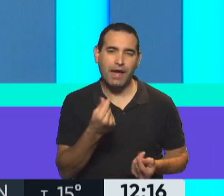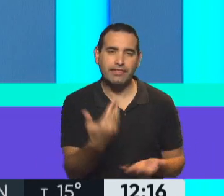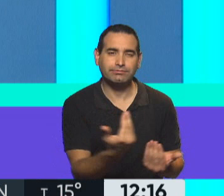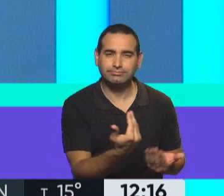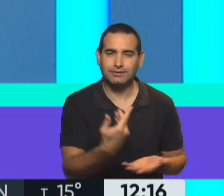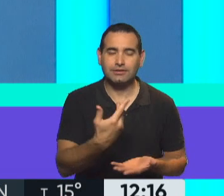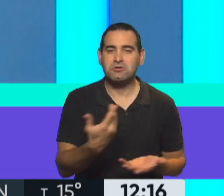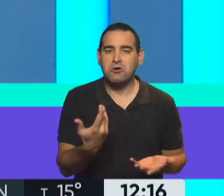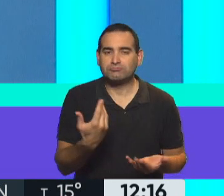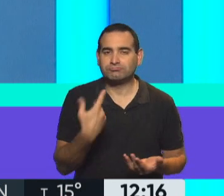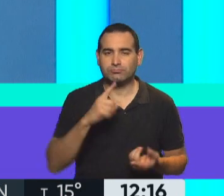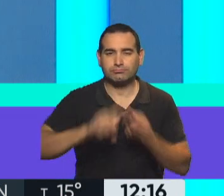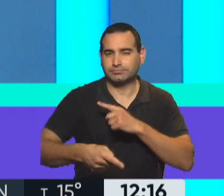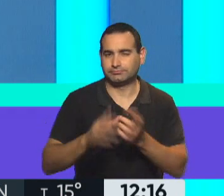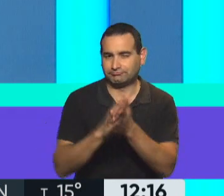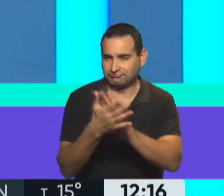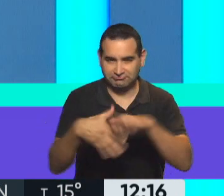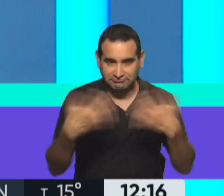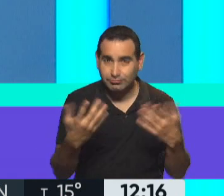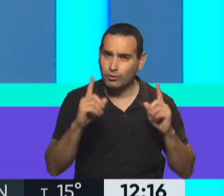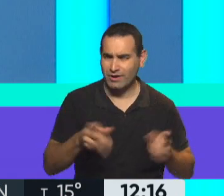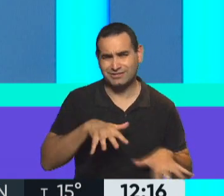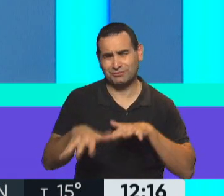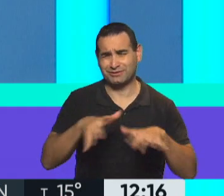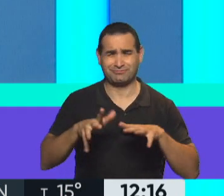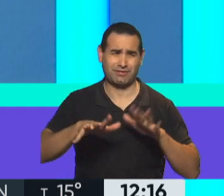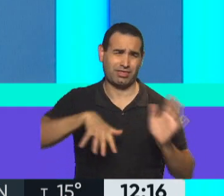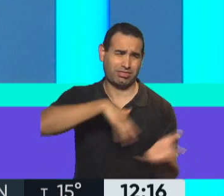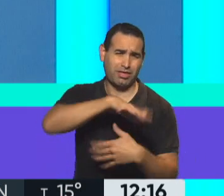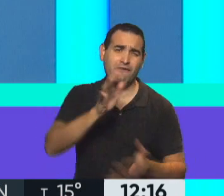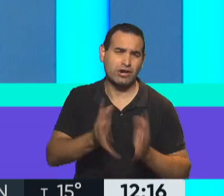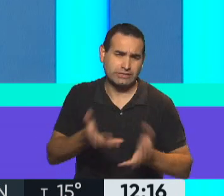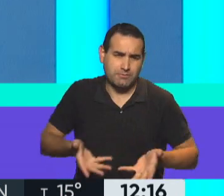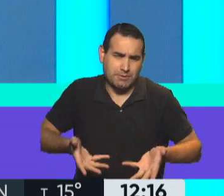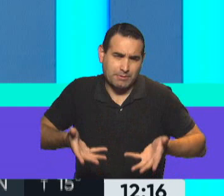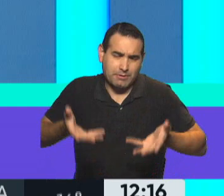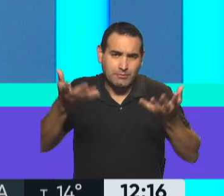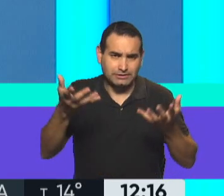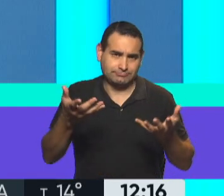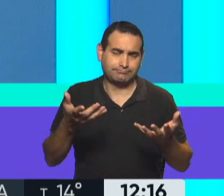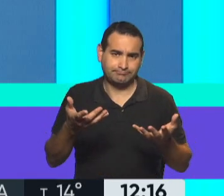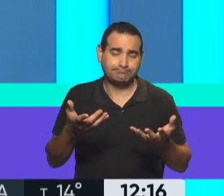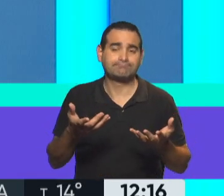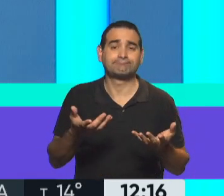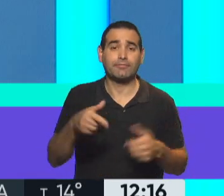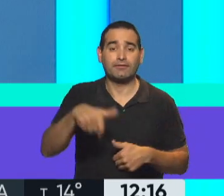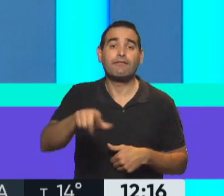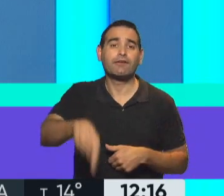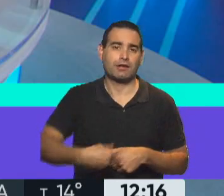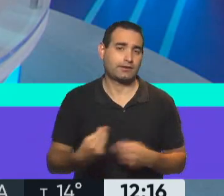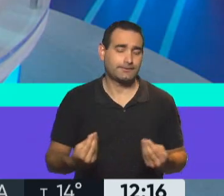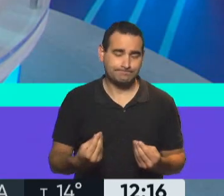represalia política pero realmente una situación muy violenta que tuvo como consecuencia